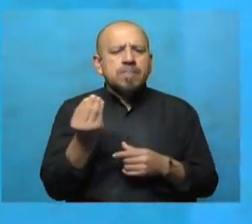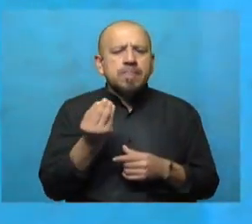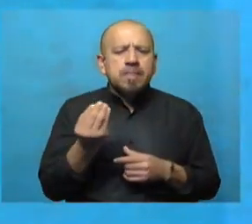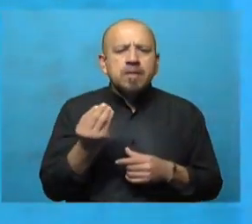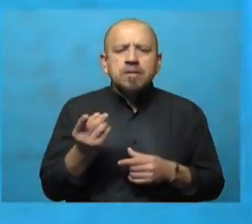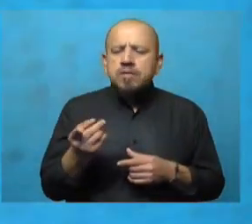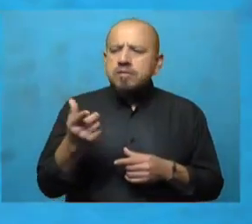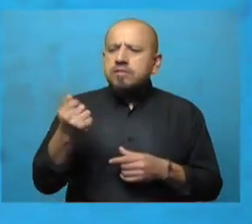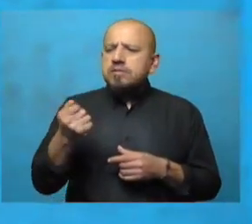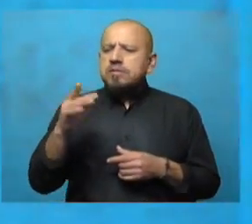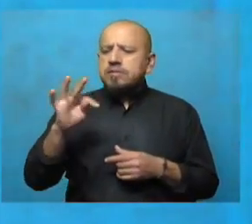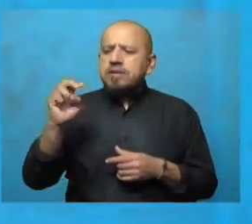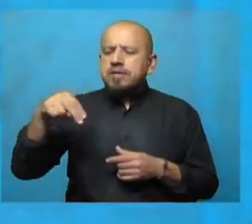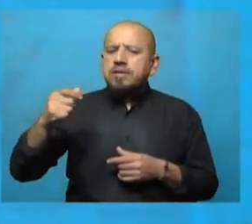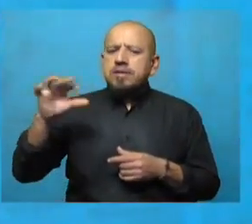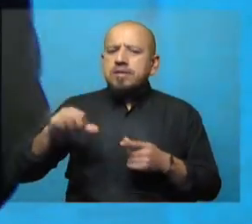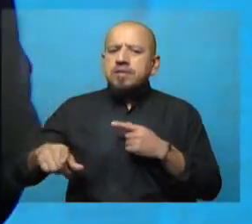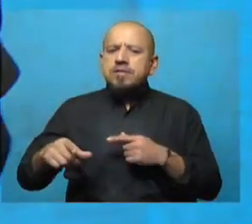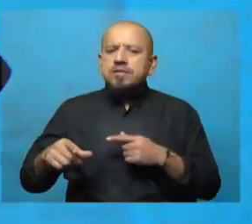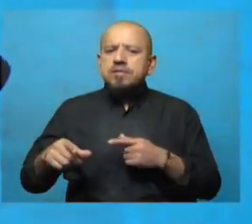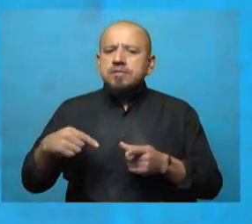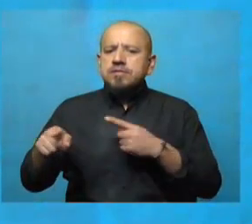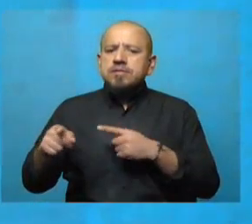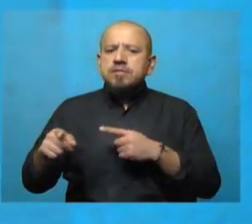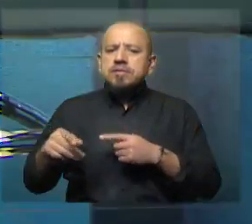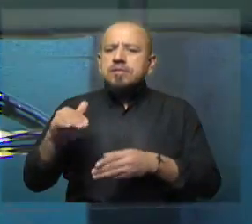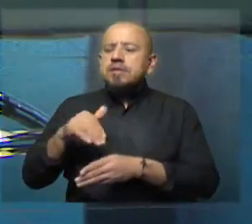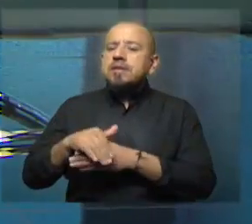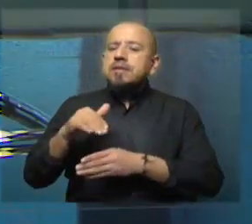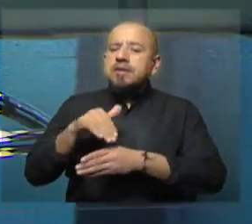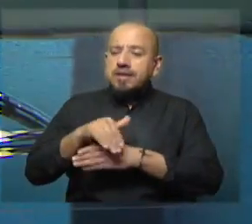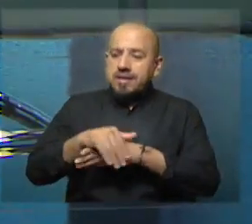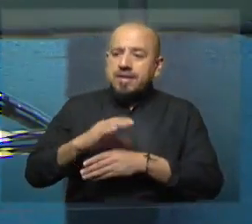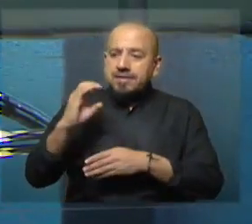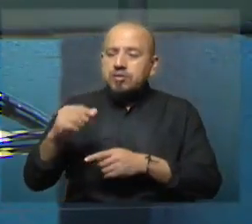fue en Atenas pero toca de tarde canciones y de noche toca rumbo eso